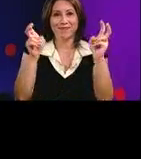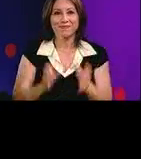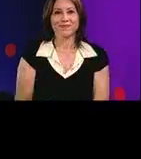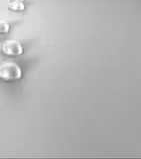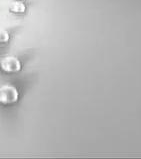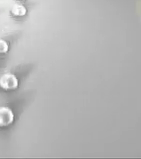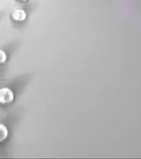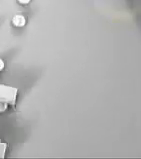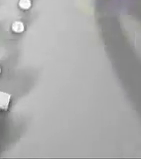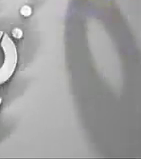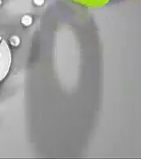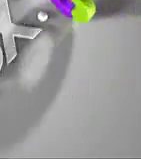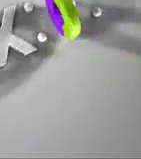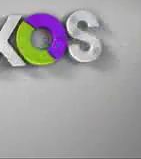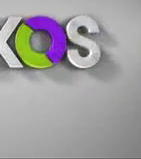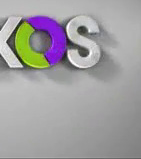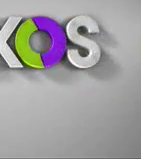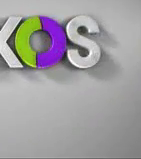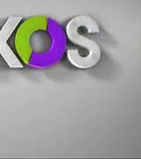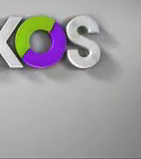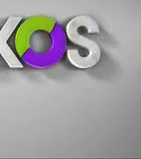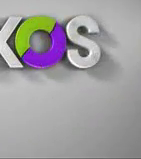condición.